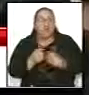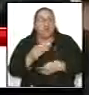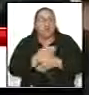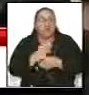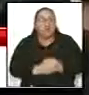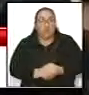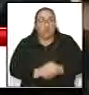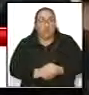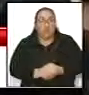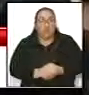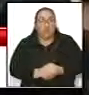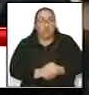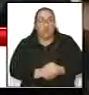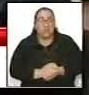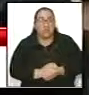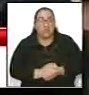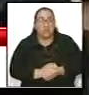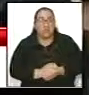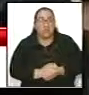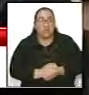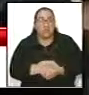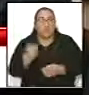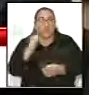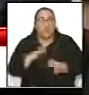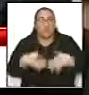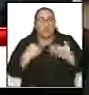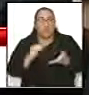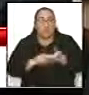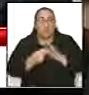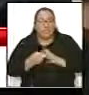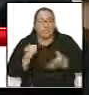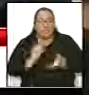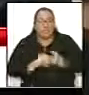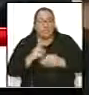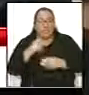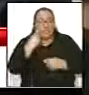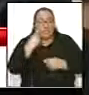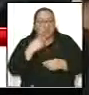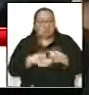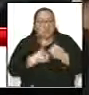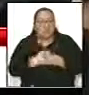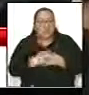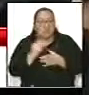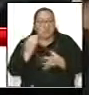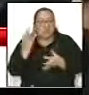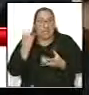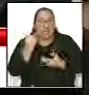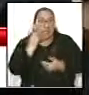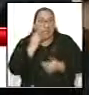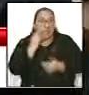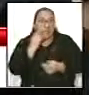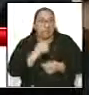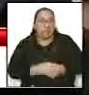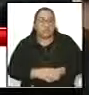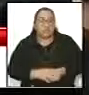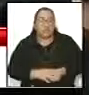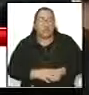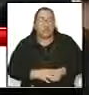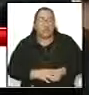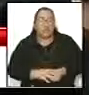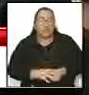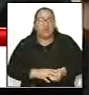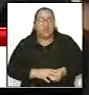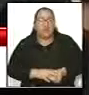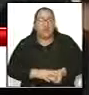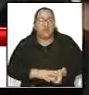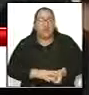manera van a poder poner sus conocimientos y experiencias para tratar de encontrar